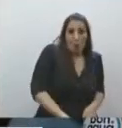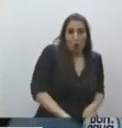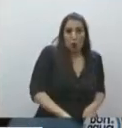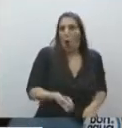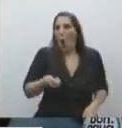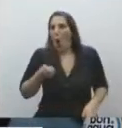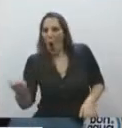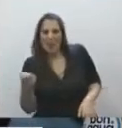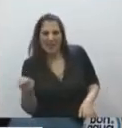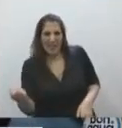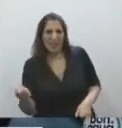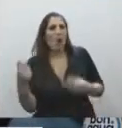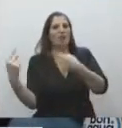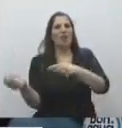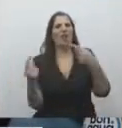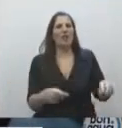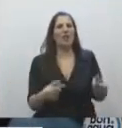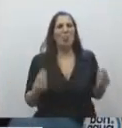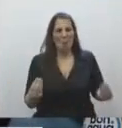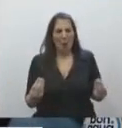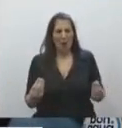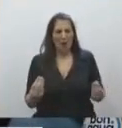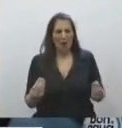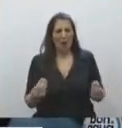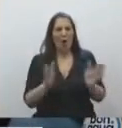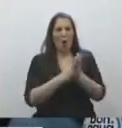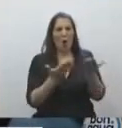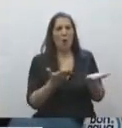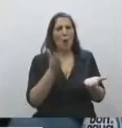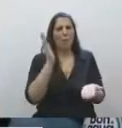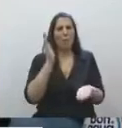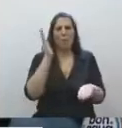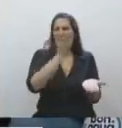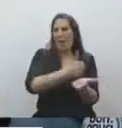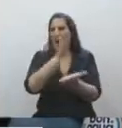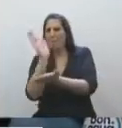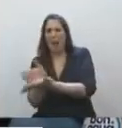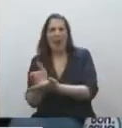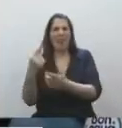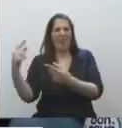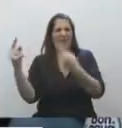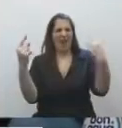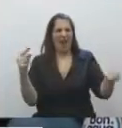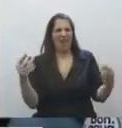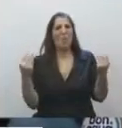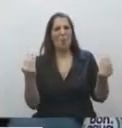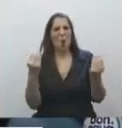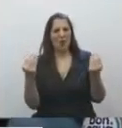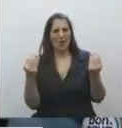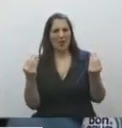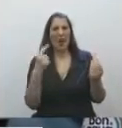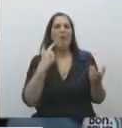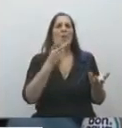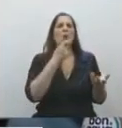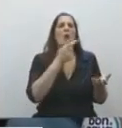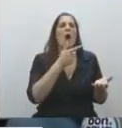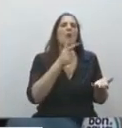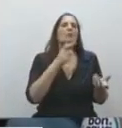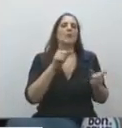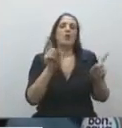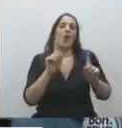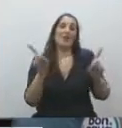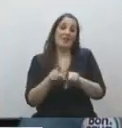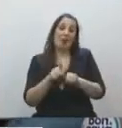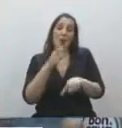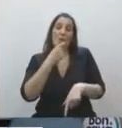sobre el dolor que las guerras generaban. Sí. Y después empecé a pensar que detrás de todo ese dolor lo que había en el fondo eran decisiones políticas.